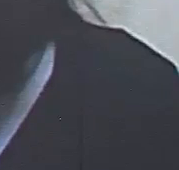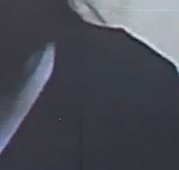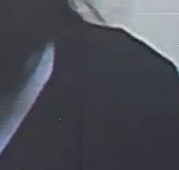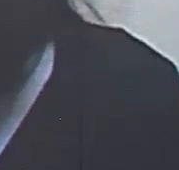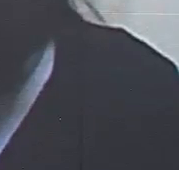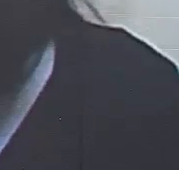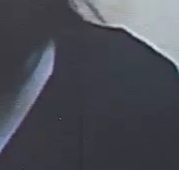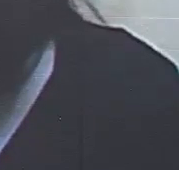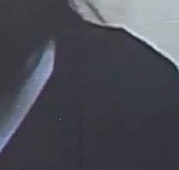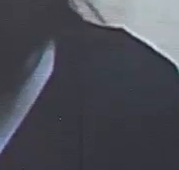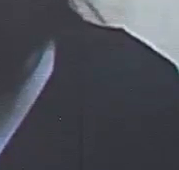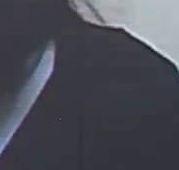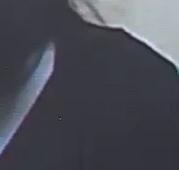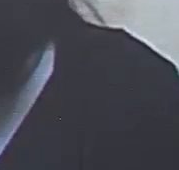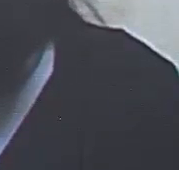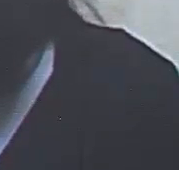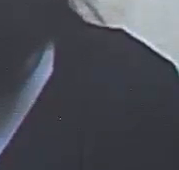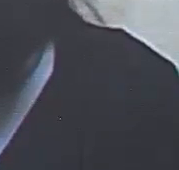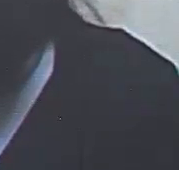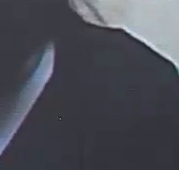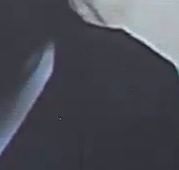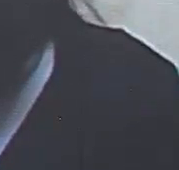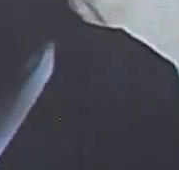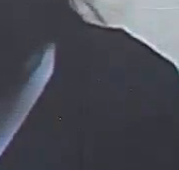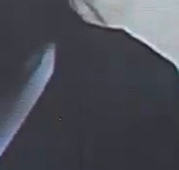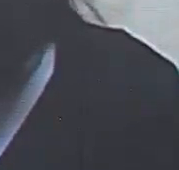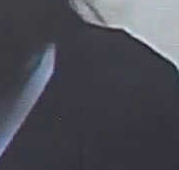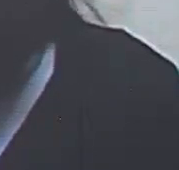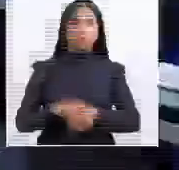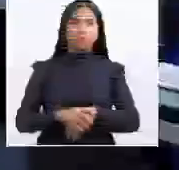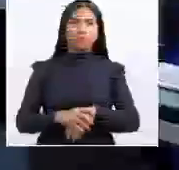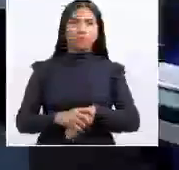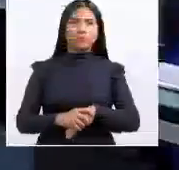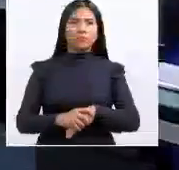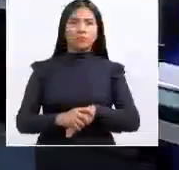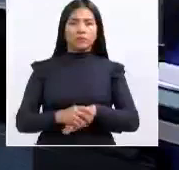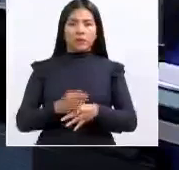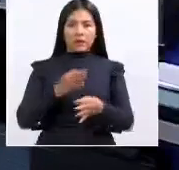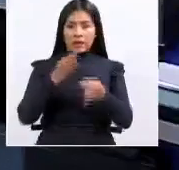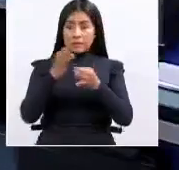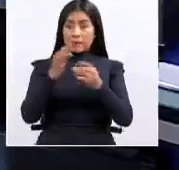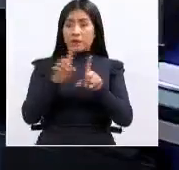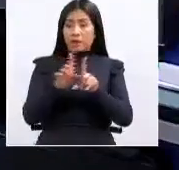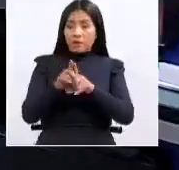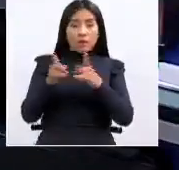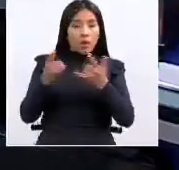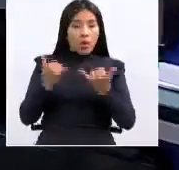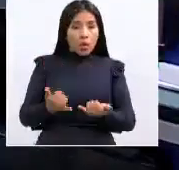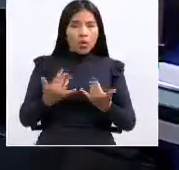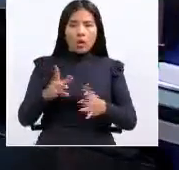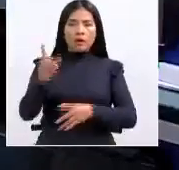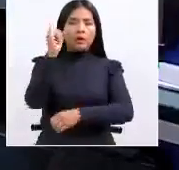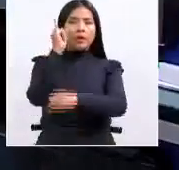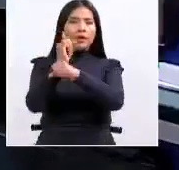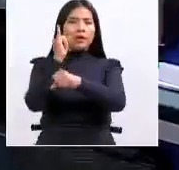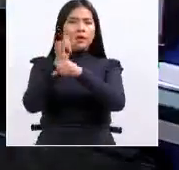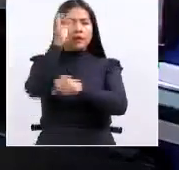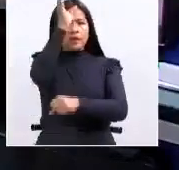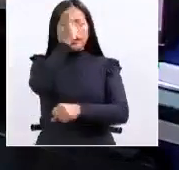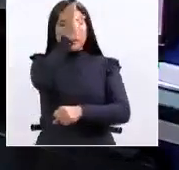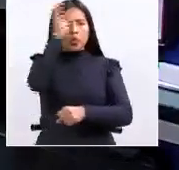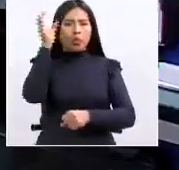entonces, hoy salen en defensa. Incluso la propia jerarquía de la Iglesia Católica se ha pronunciado en